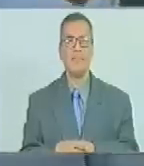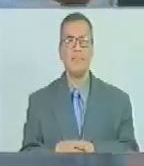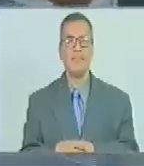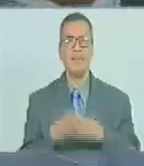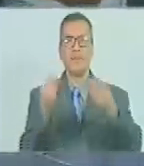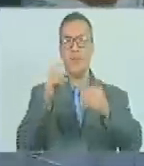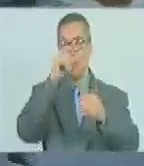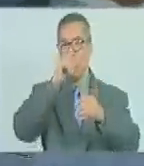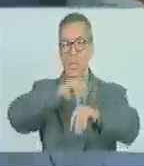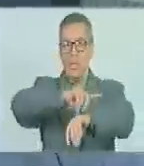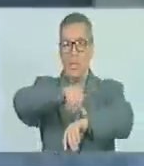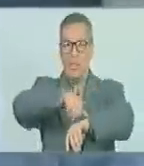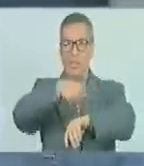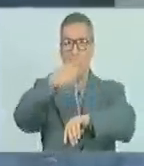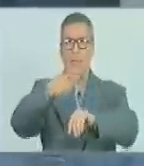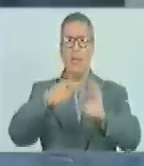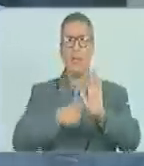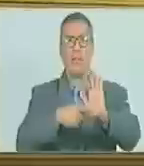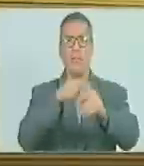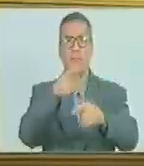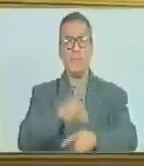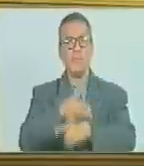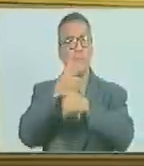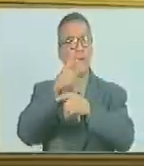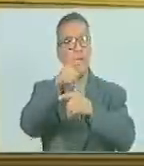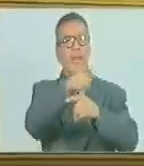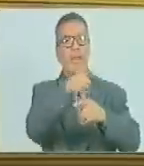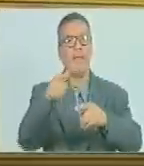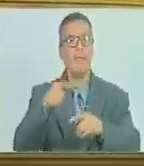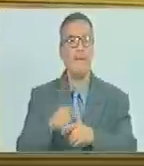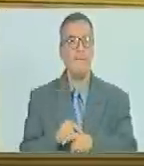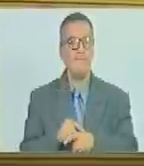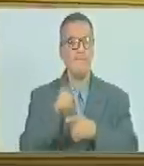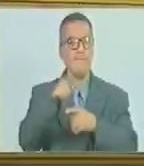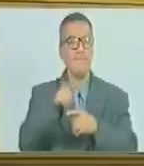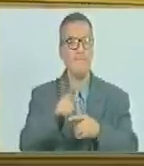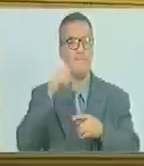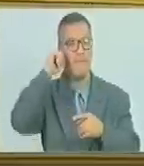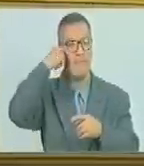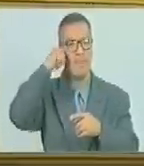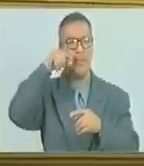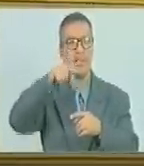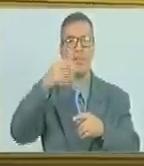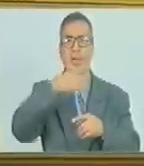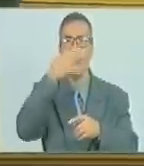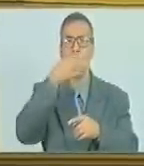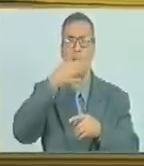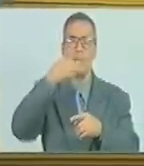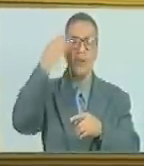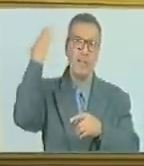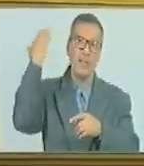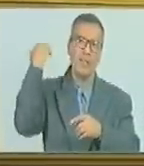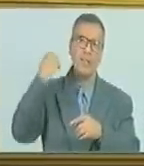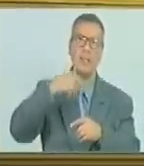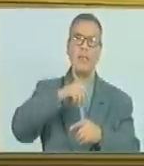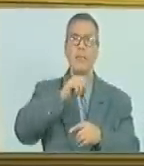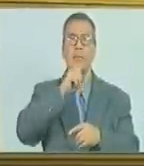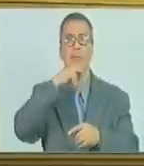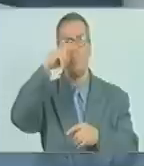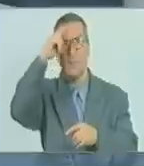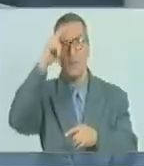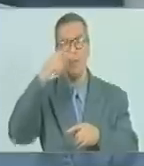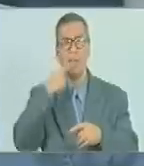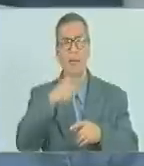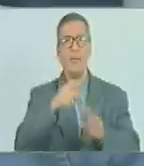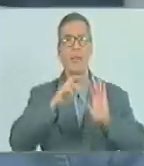Muchos años después, frente al pelotón de fusilamiento, el coronel Aureliano Buendía recordaría la tarde remota en que su padre lo llevó a conocer el